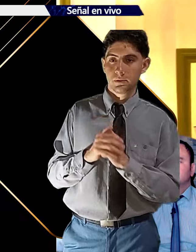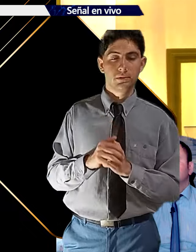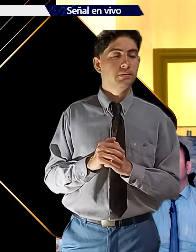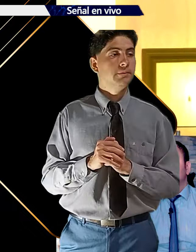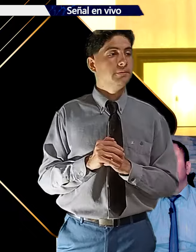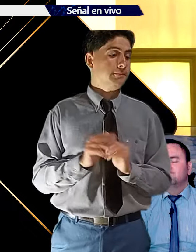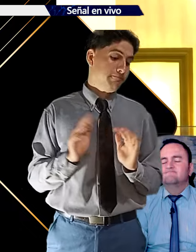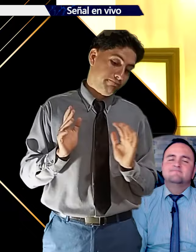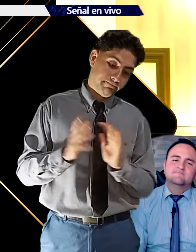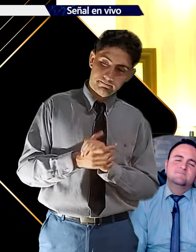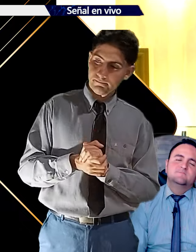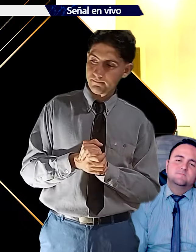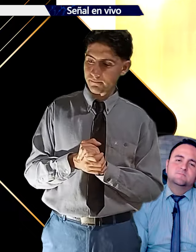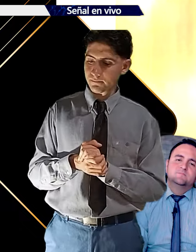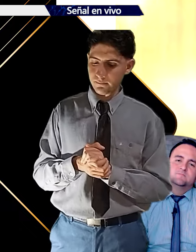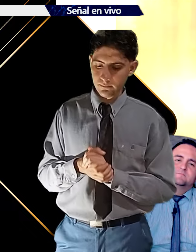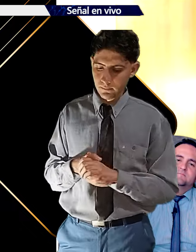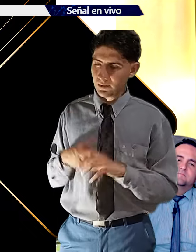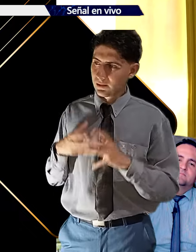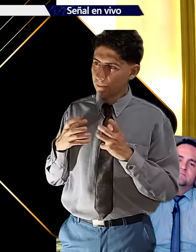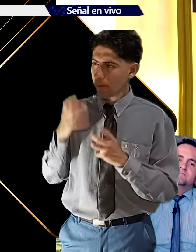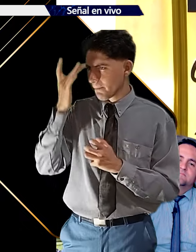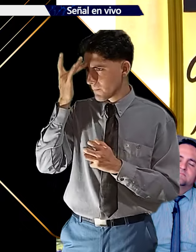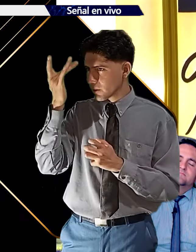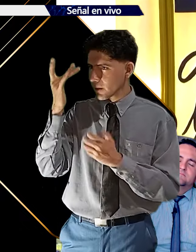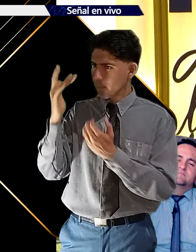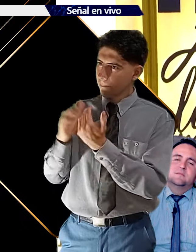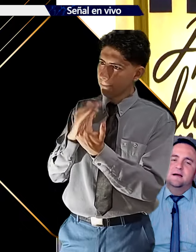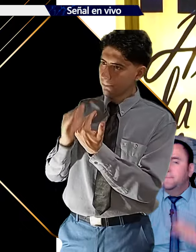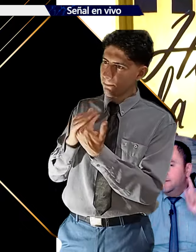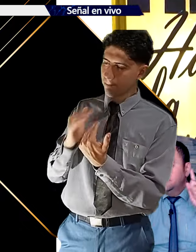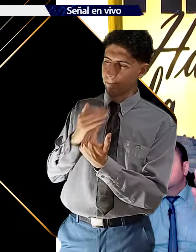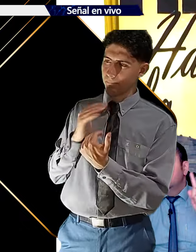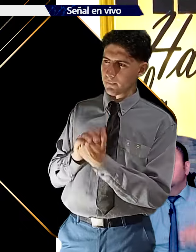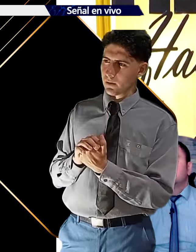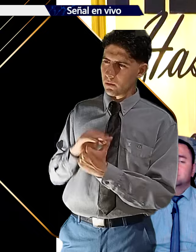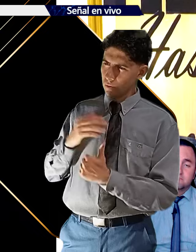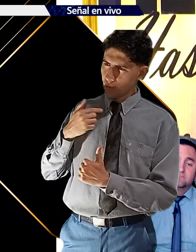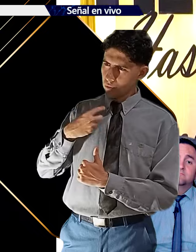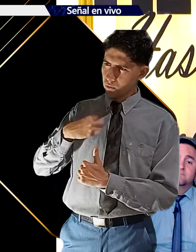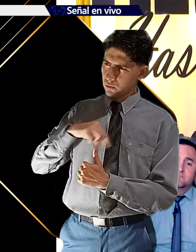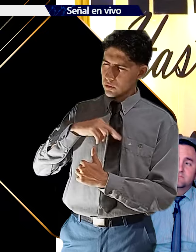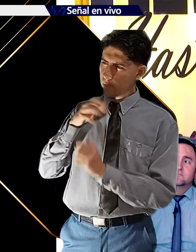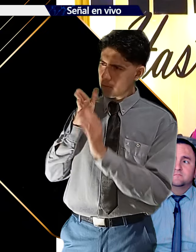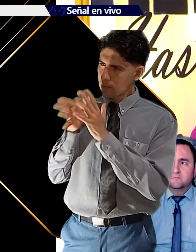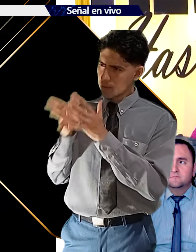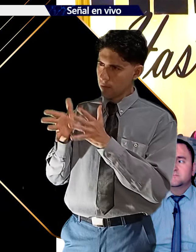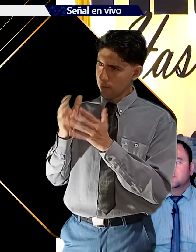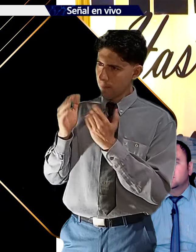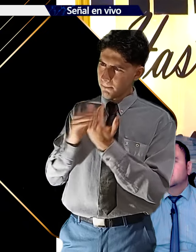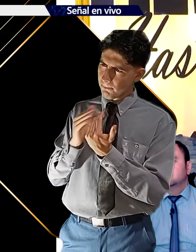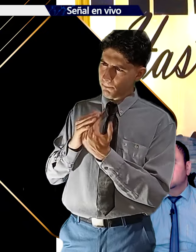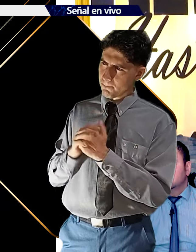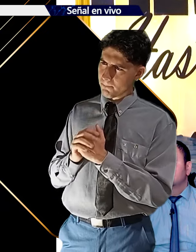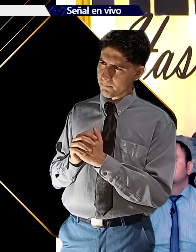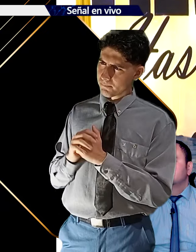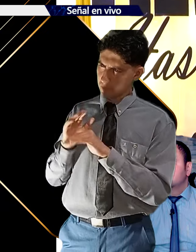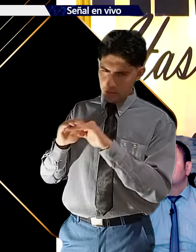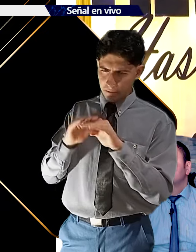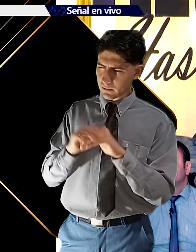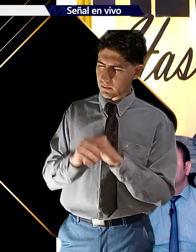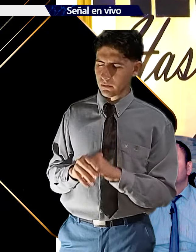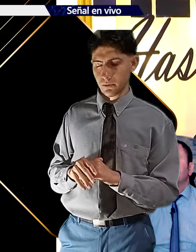Oye, es que los muchachos, ni pasaste. Pero no, listo, no hay ningún problema. Lo que quiero saber es por qué me mientes. Si tu padre y yo te criamos con